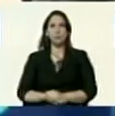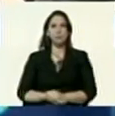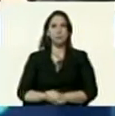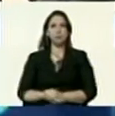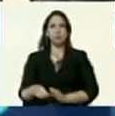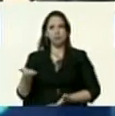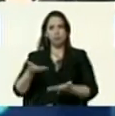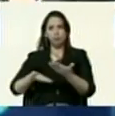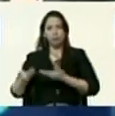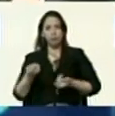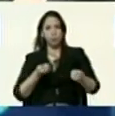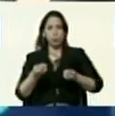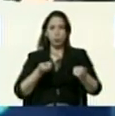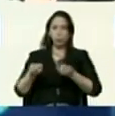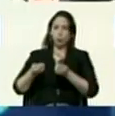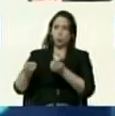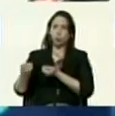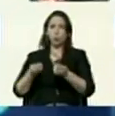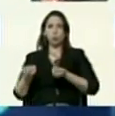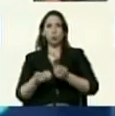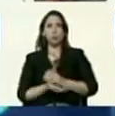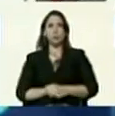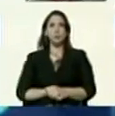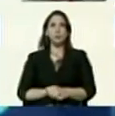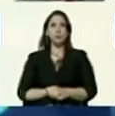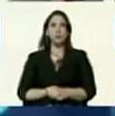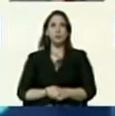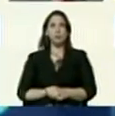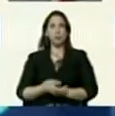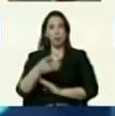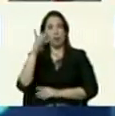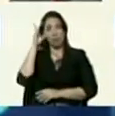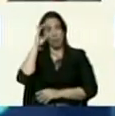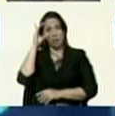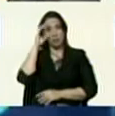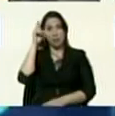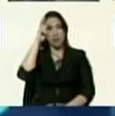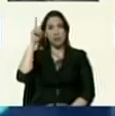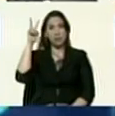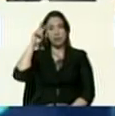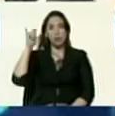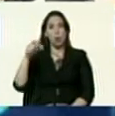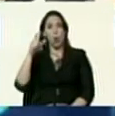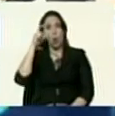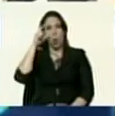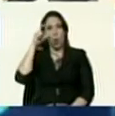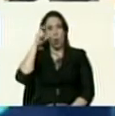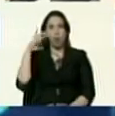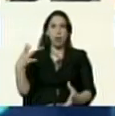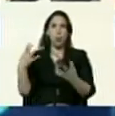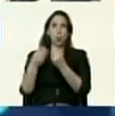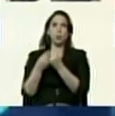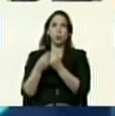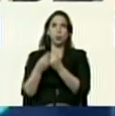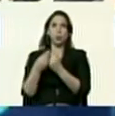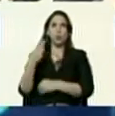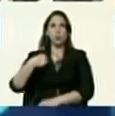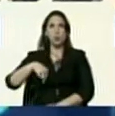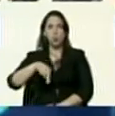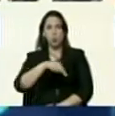coordinando. Estaba Delcy y el canciller Jorge Arreaza, junto a